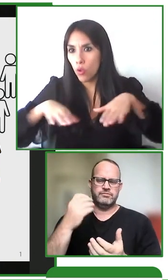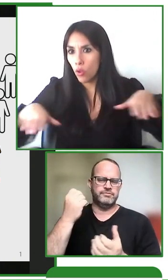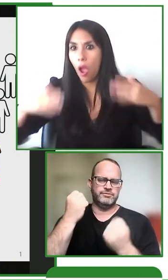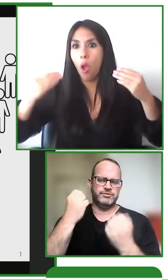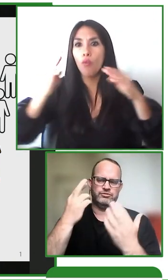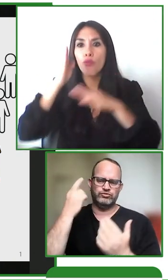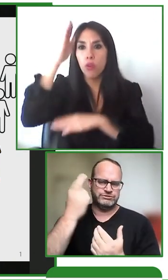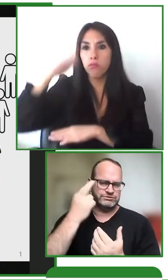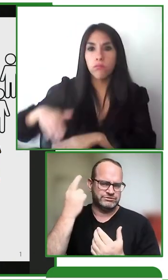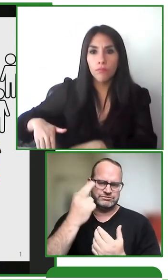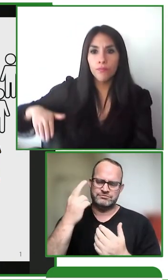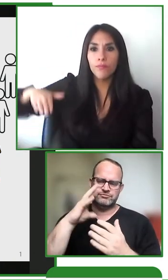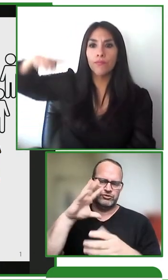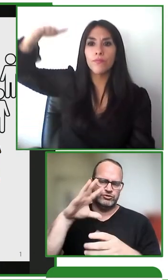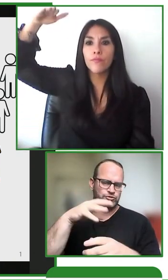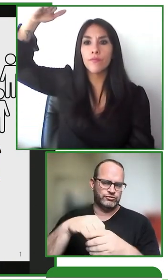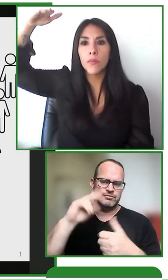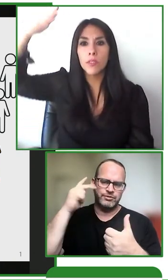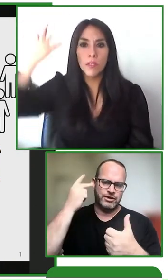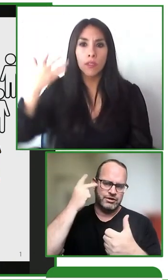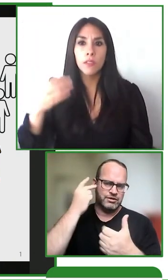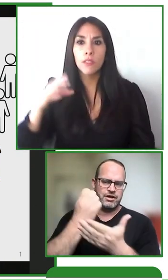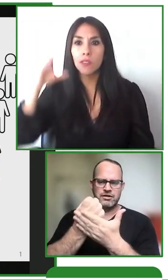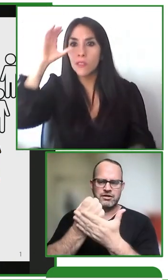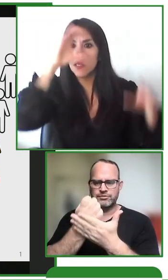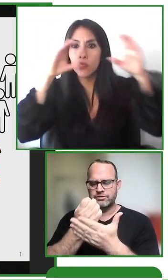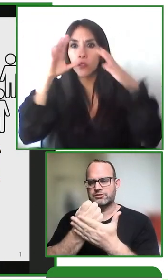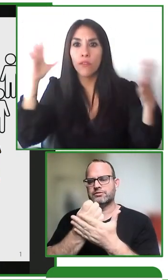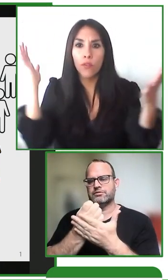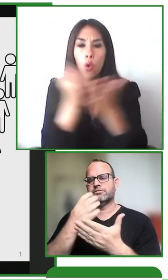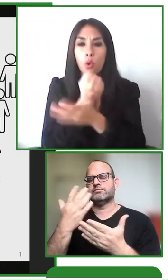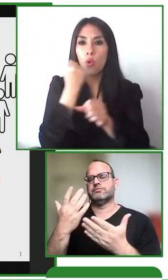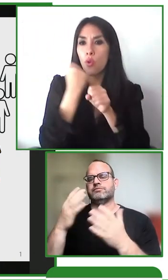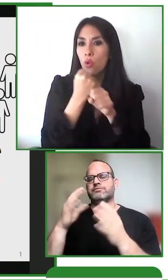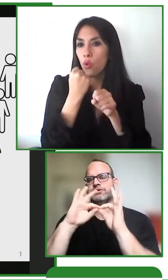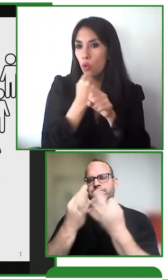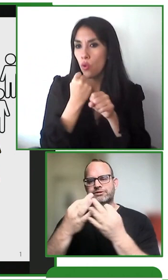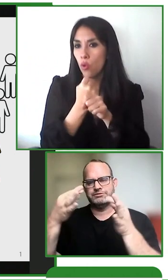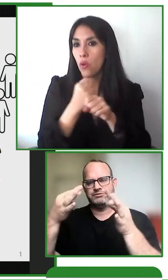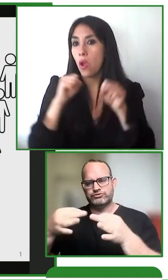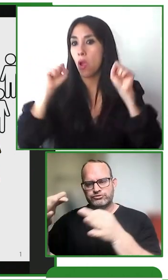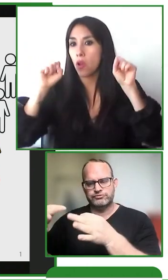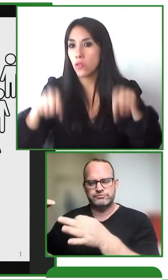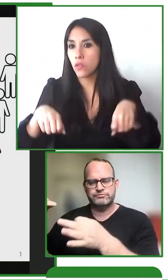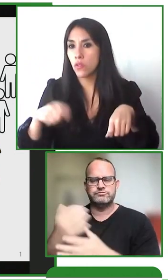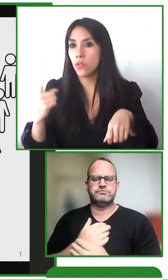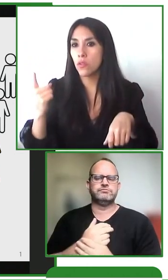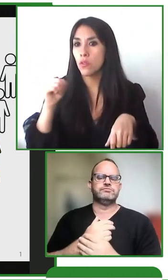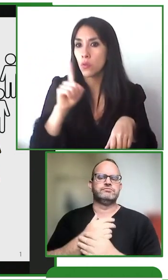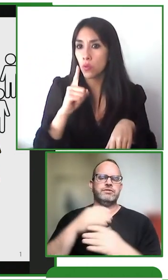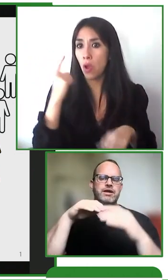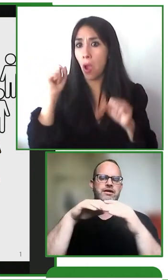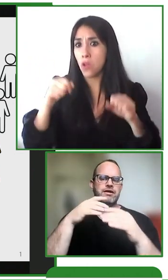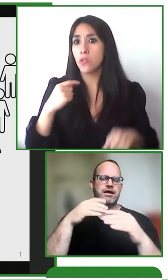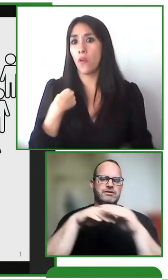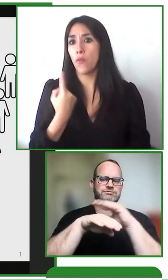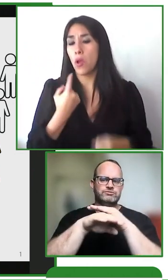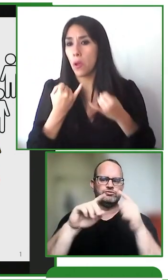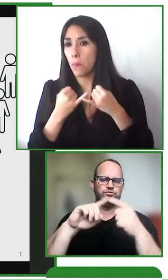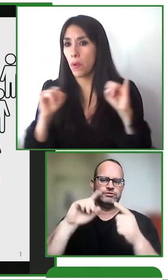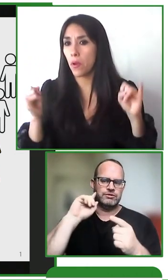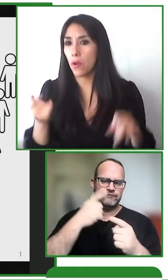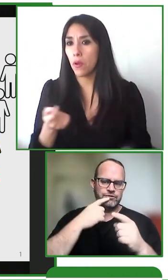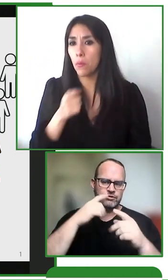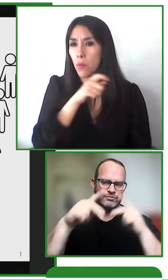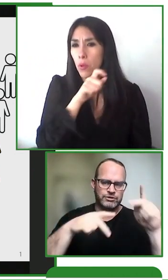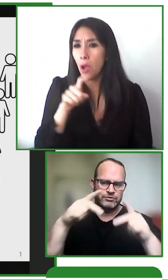manera autónoma. Las personas se preguntan, ¿por qué 2%? ¿Por qué tan bajo ese porcentaje? Y una de las razones es que